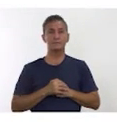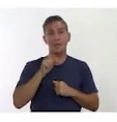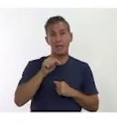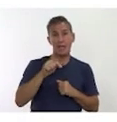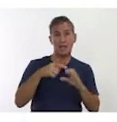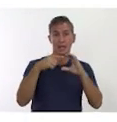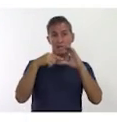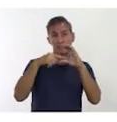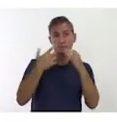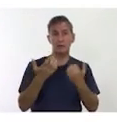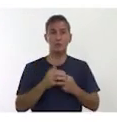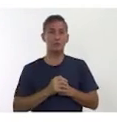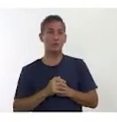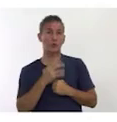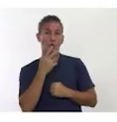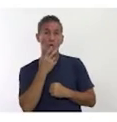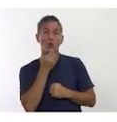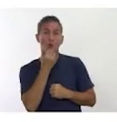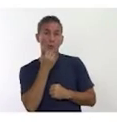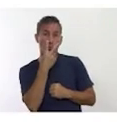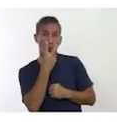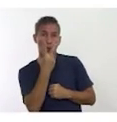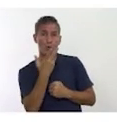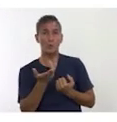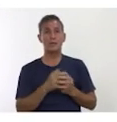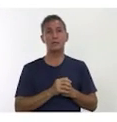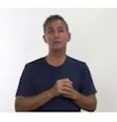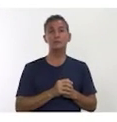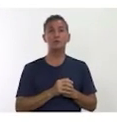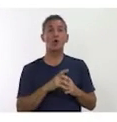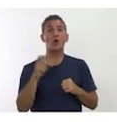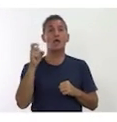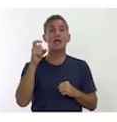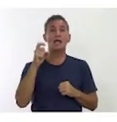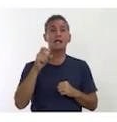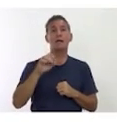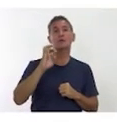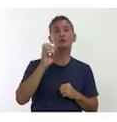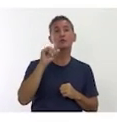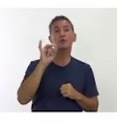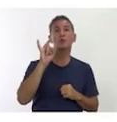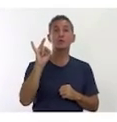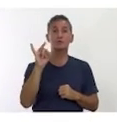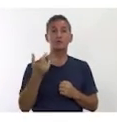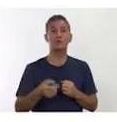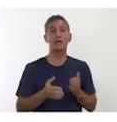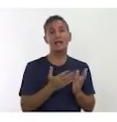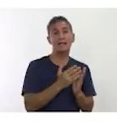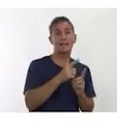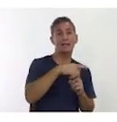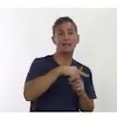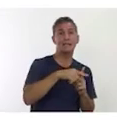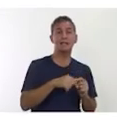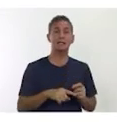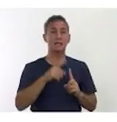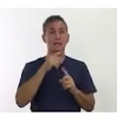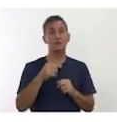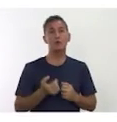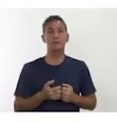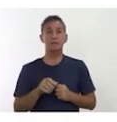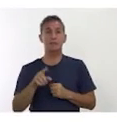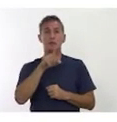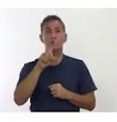Este contenido lo podemos encontrar en el capítulo 7 del libro de texto de 12